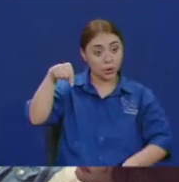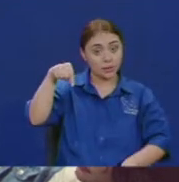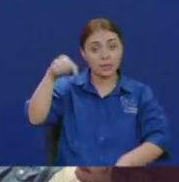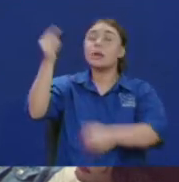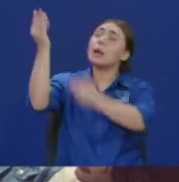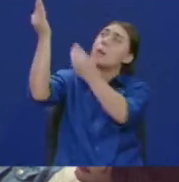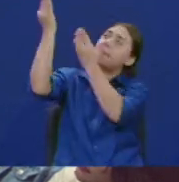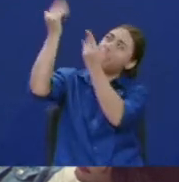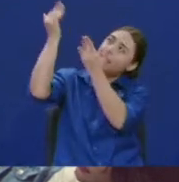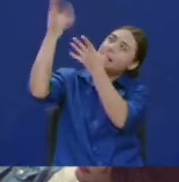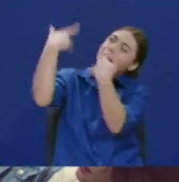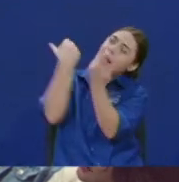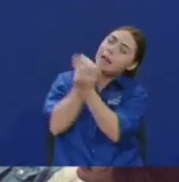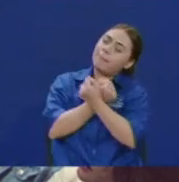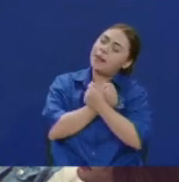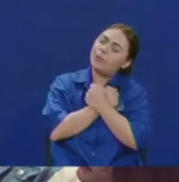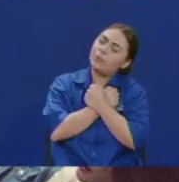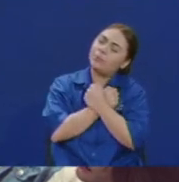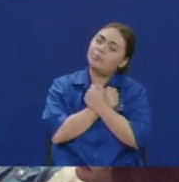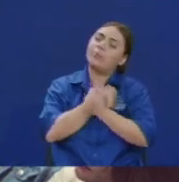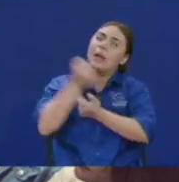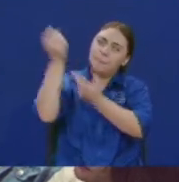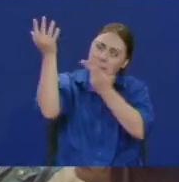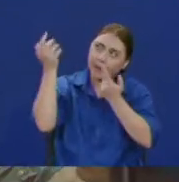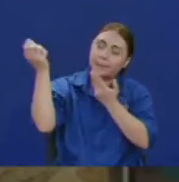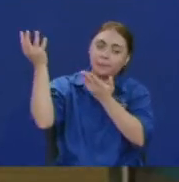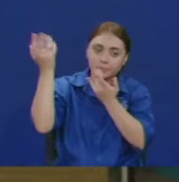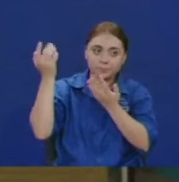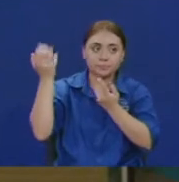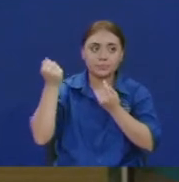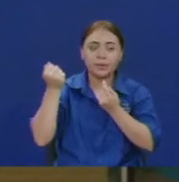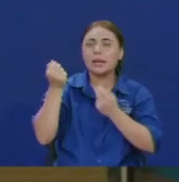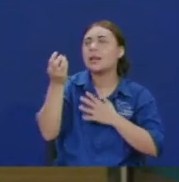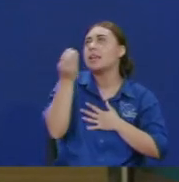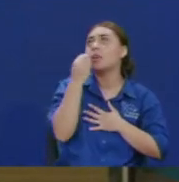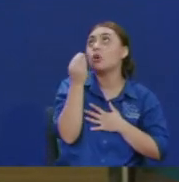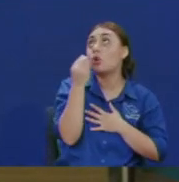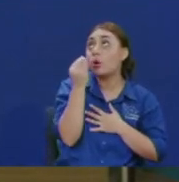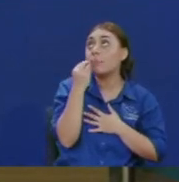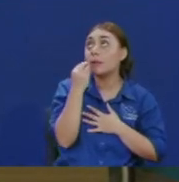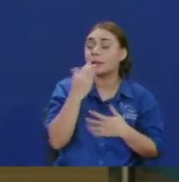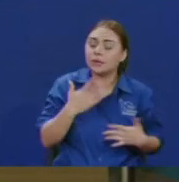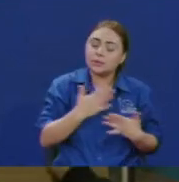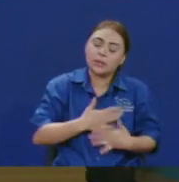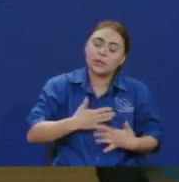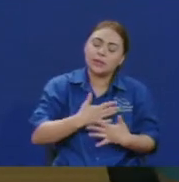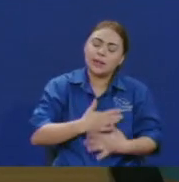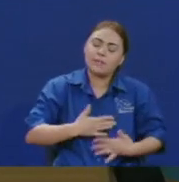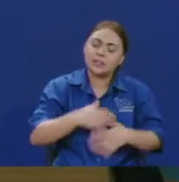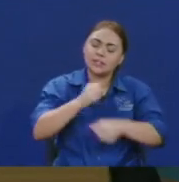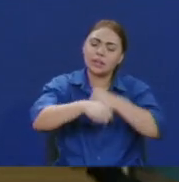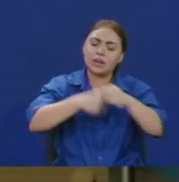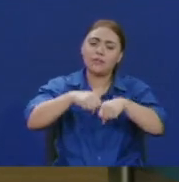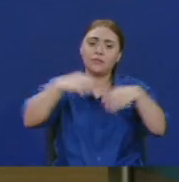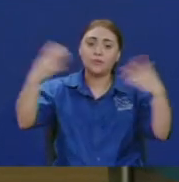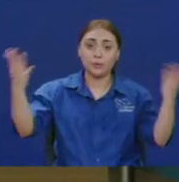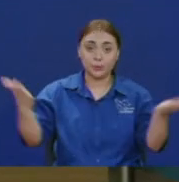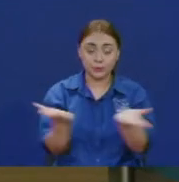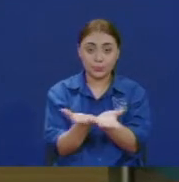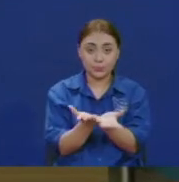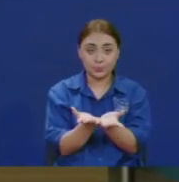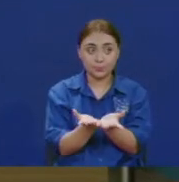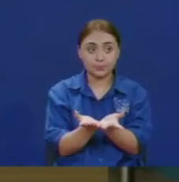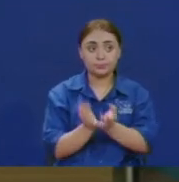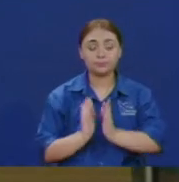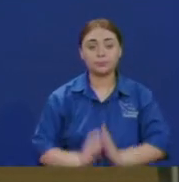venga mi amado a su huerto y coma de su dulce fruto. Usted necesita decirle eso al Señor.